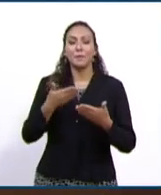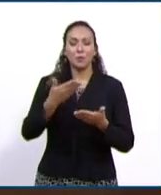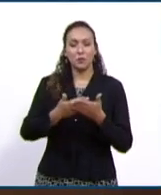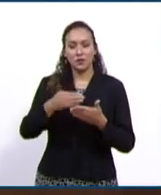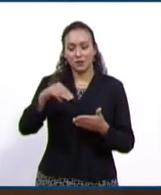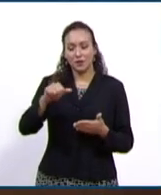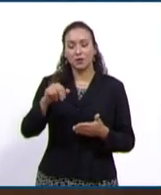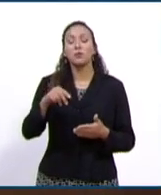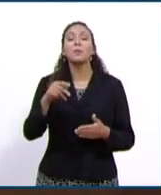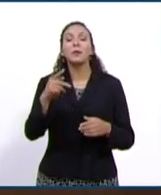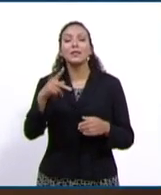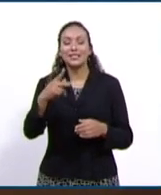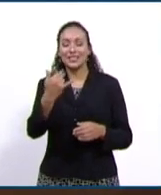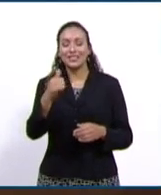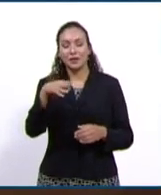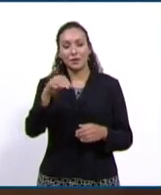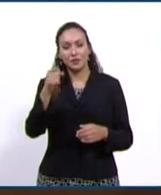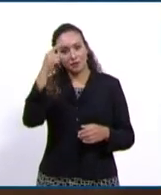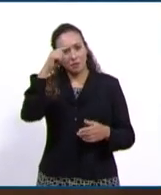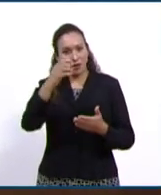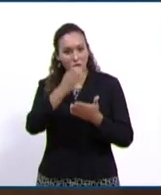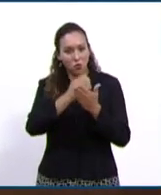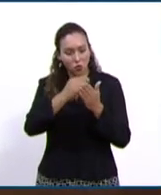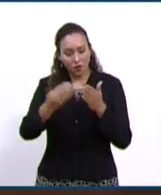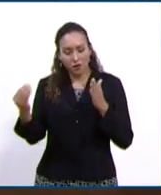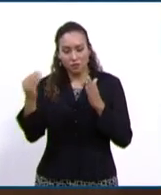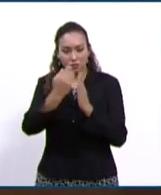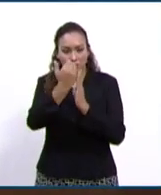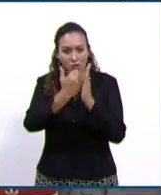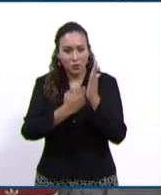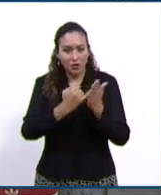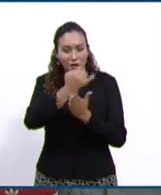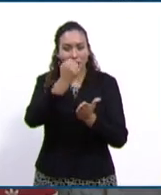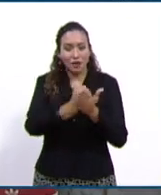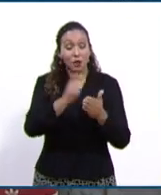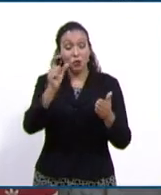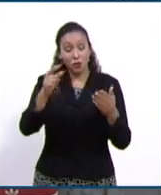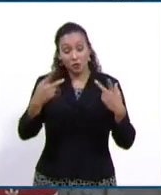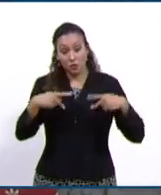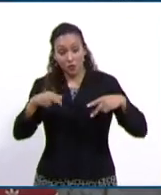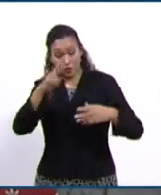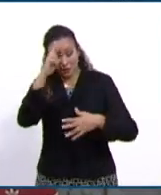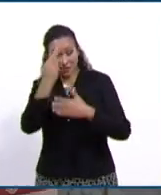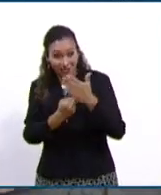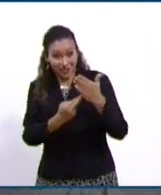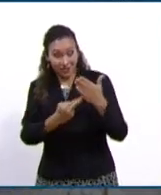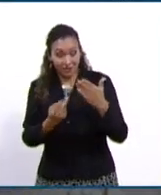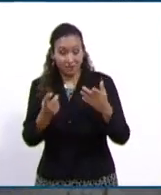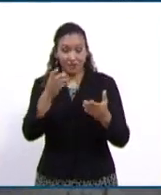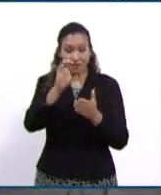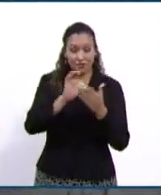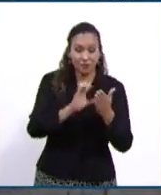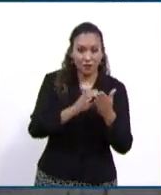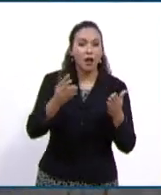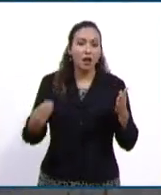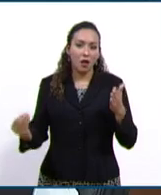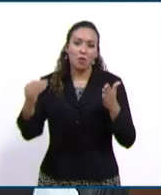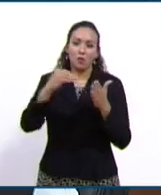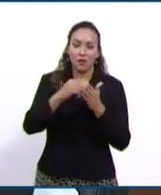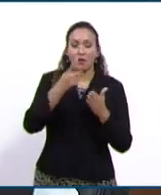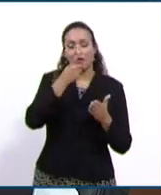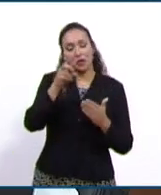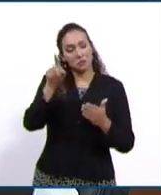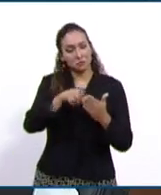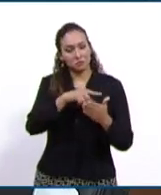cuaderno auxiliar de sentencias definitivas en las que se haya determinado violaciones a los principios constitucionales en la elección presidencial.